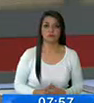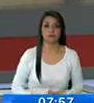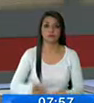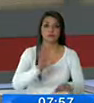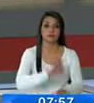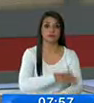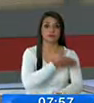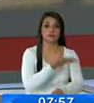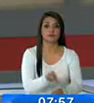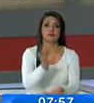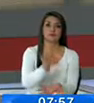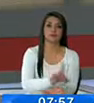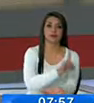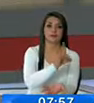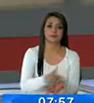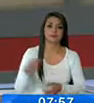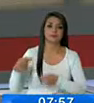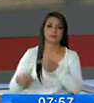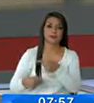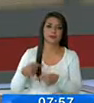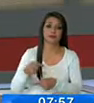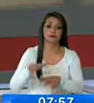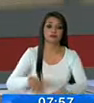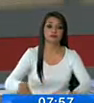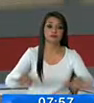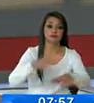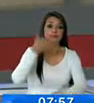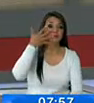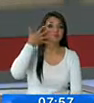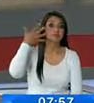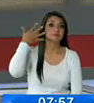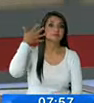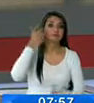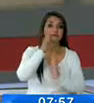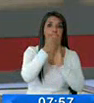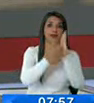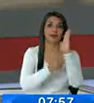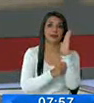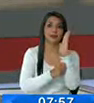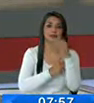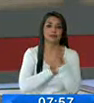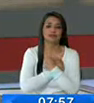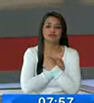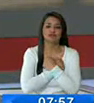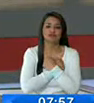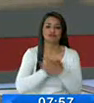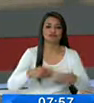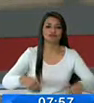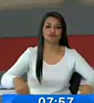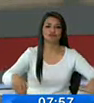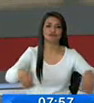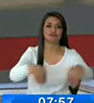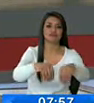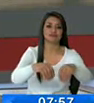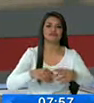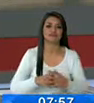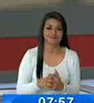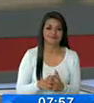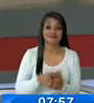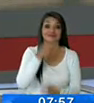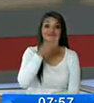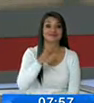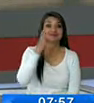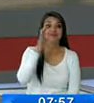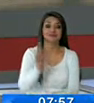música y la danza, tradiciones de la región amazónica, conjugan el arte con el amor a la tierra. El canto allá, pues junto a